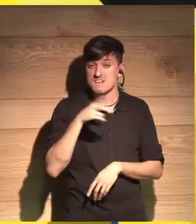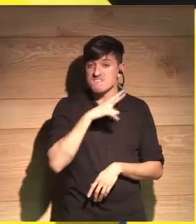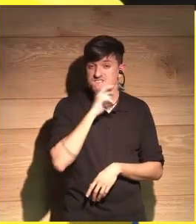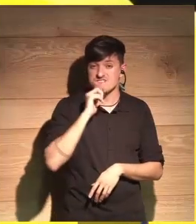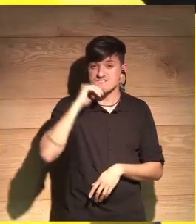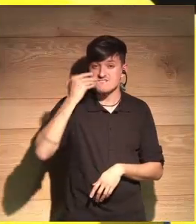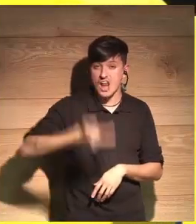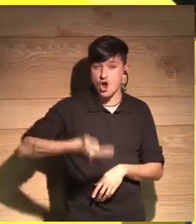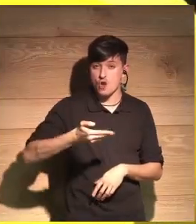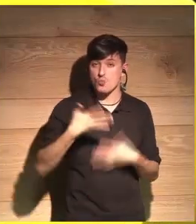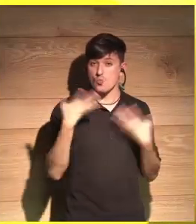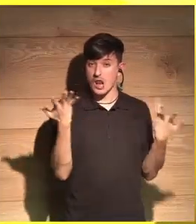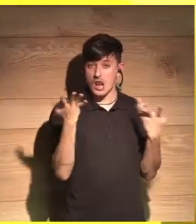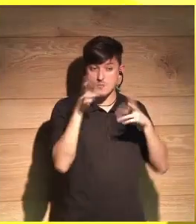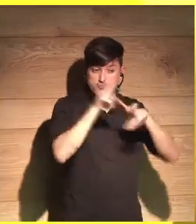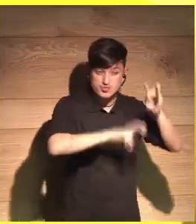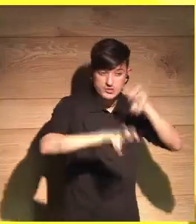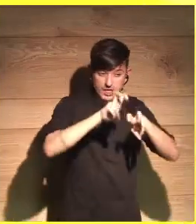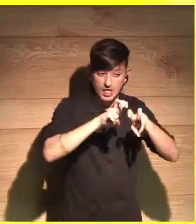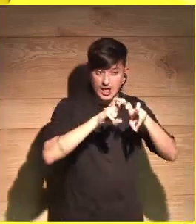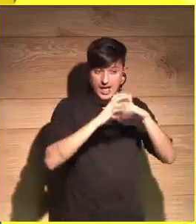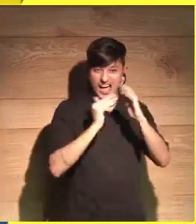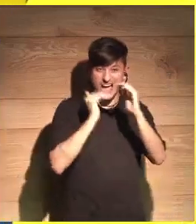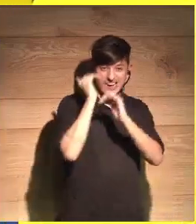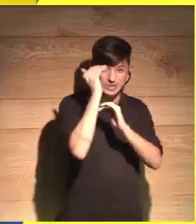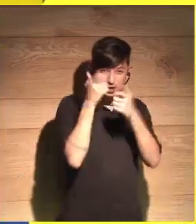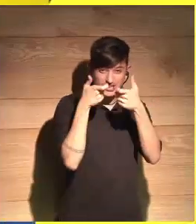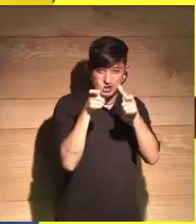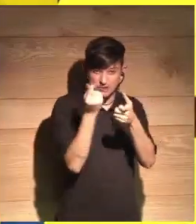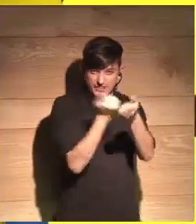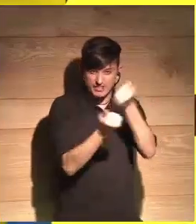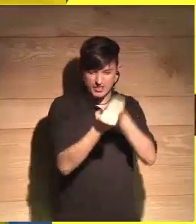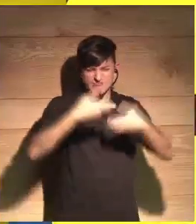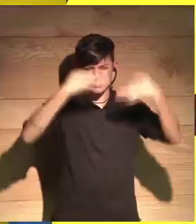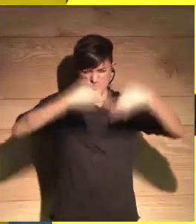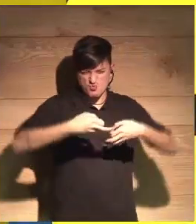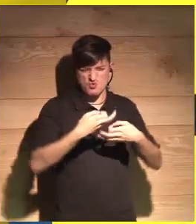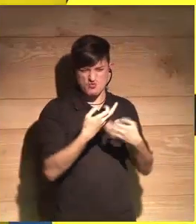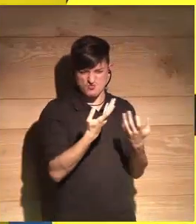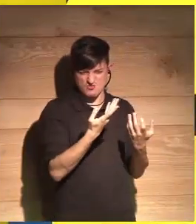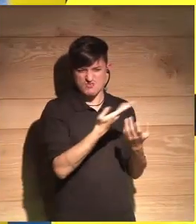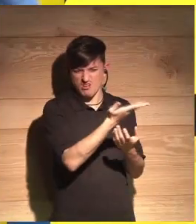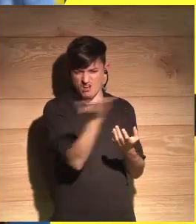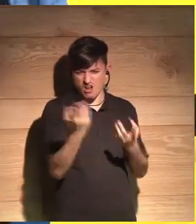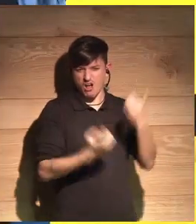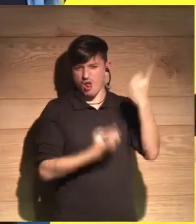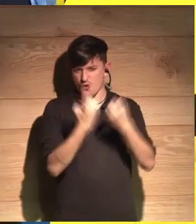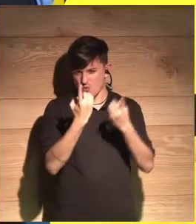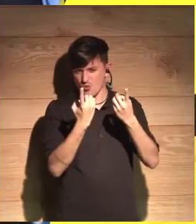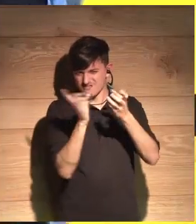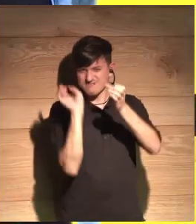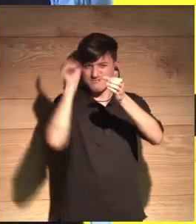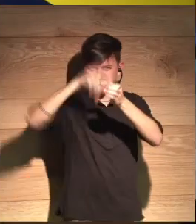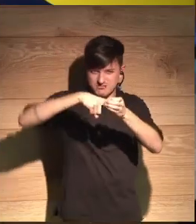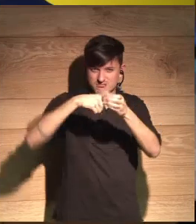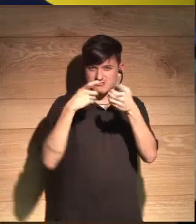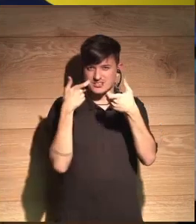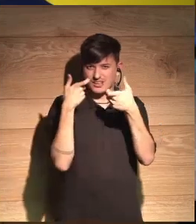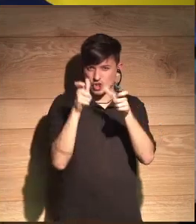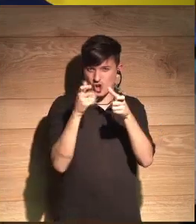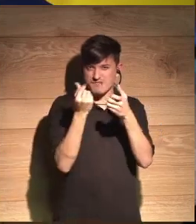búsqueda en el alto sector financiero y estoy segura que algunos de ustedes aquí funcionan en ese alto sector financiero